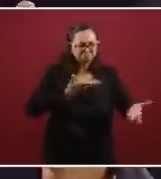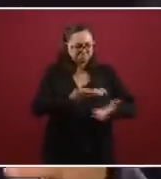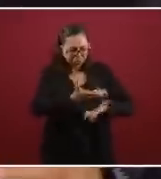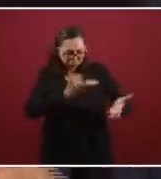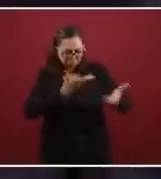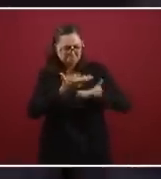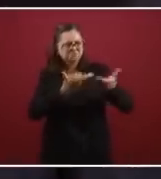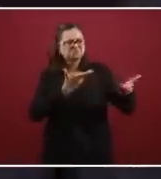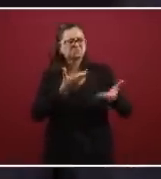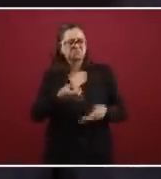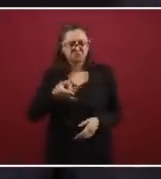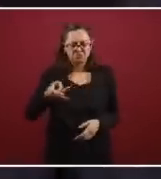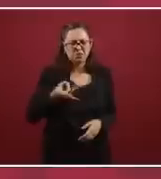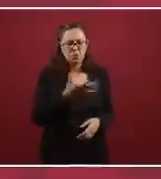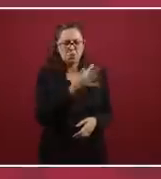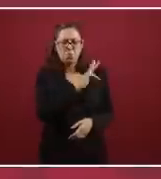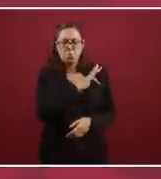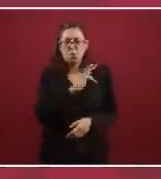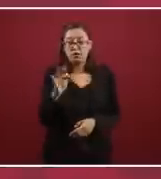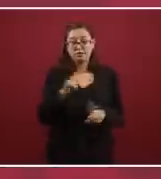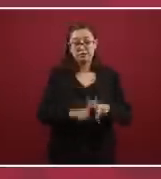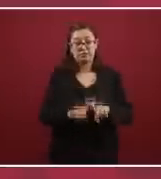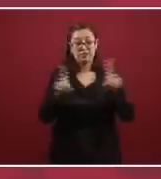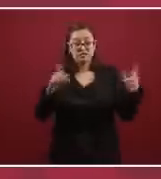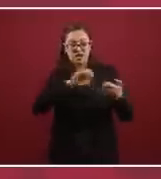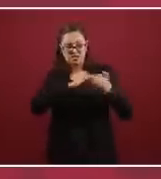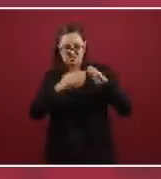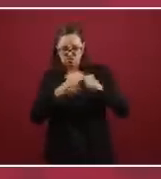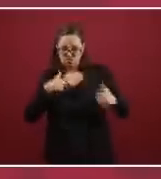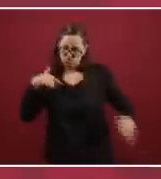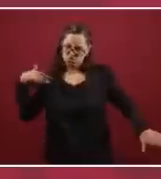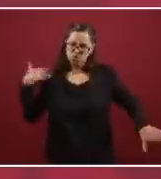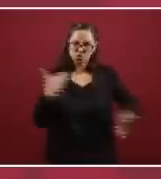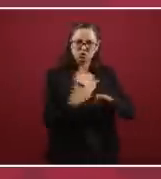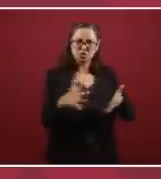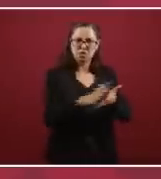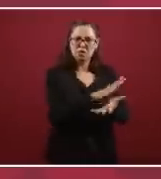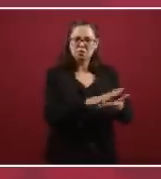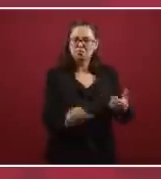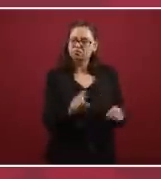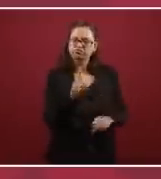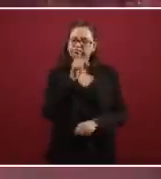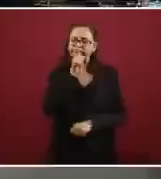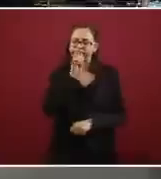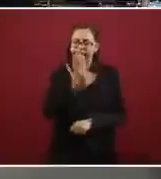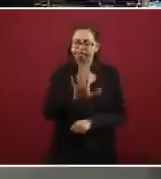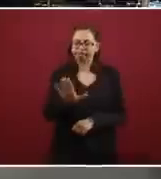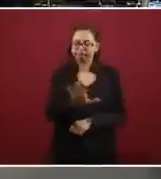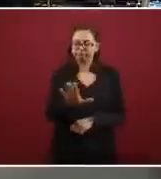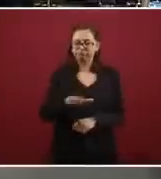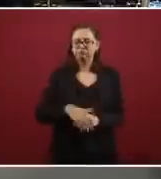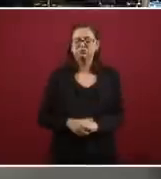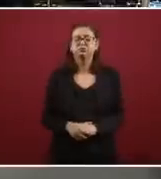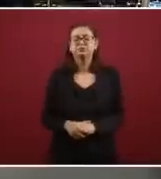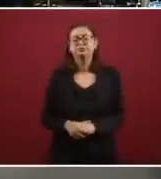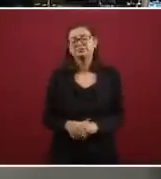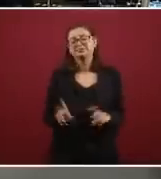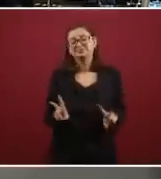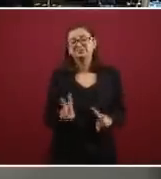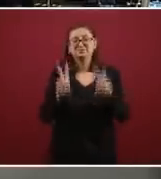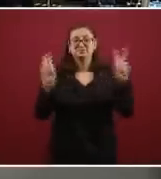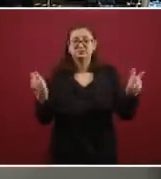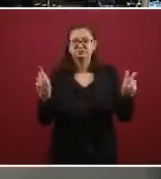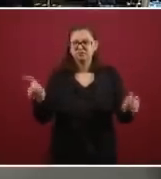Por eso, mi reconocimiento. Sigo en lo mismo. Acerca de las amenazas, pues eso es